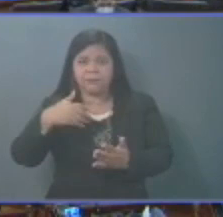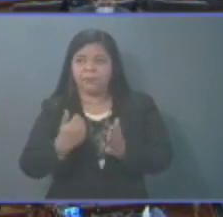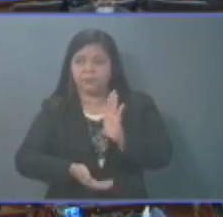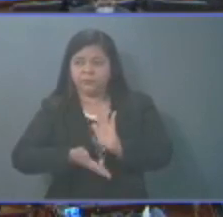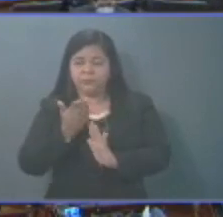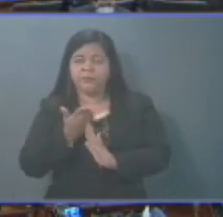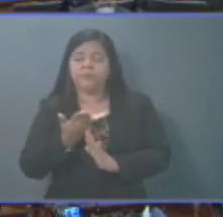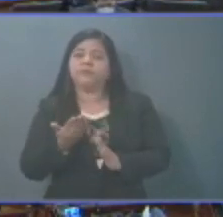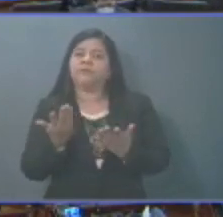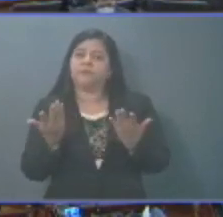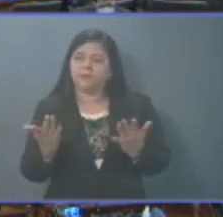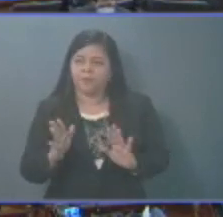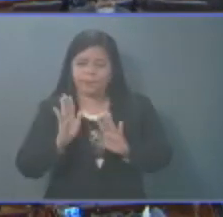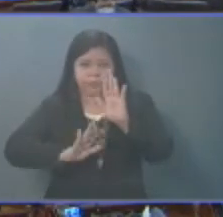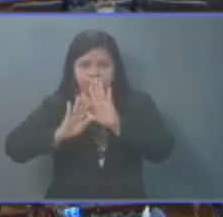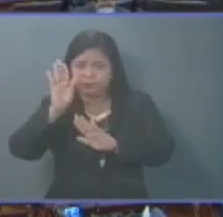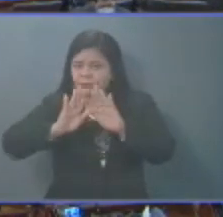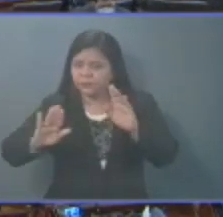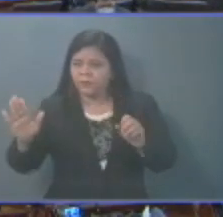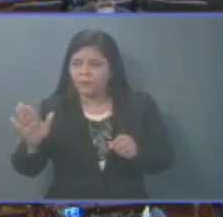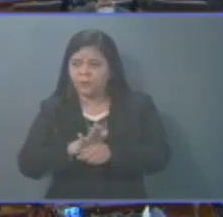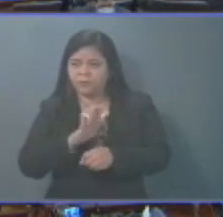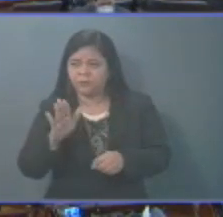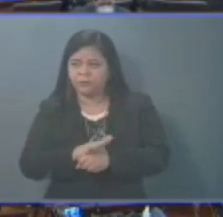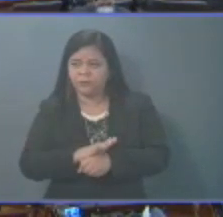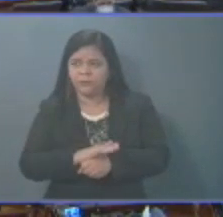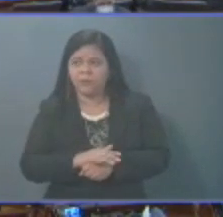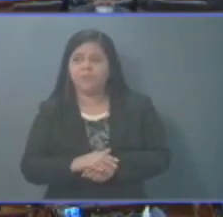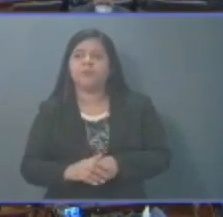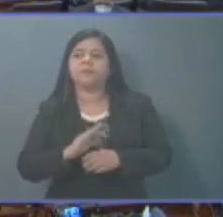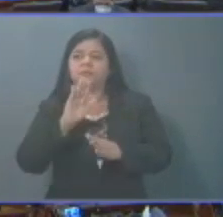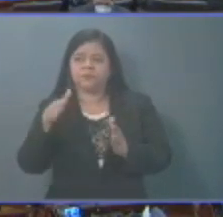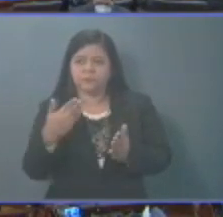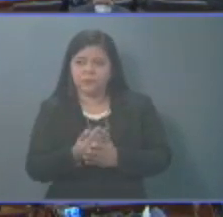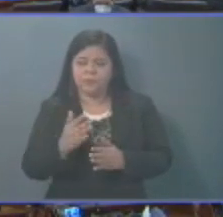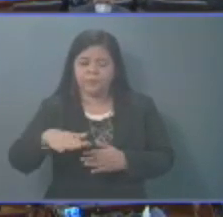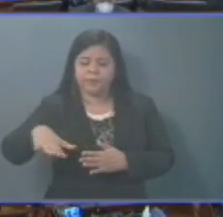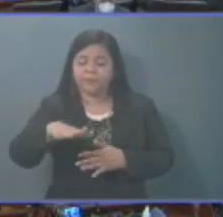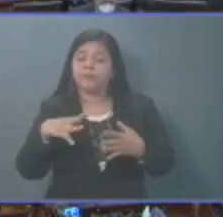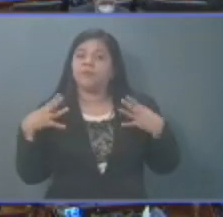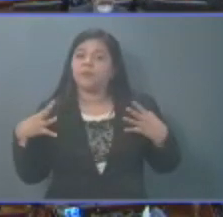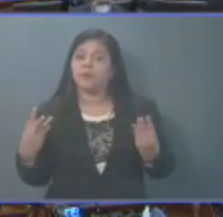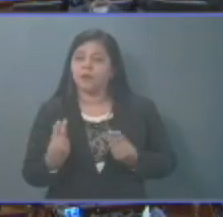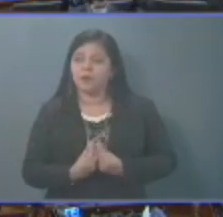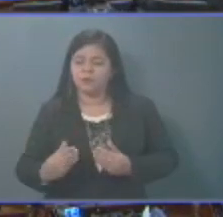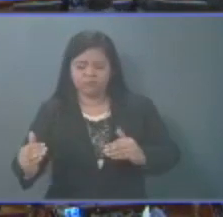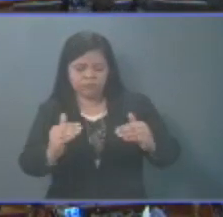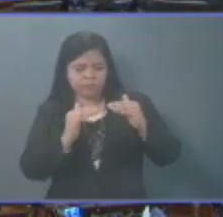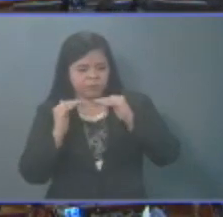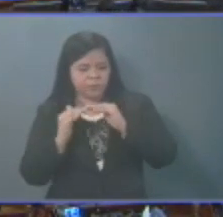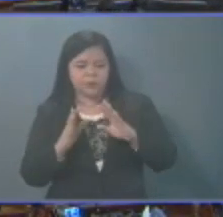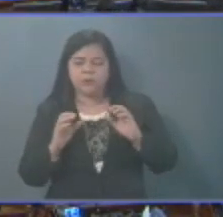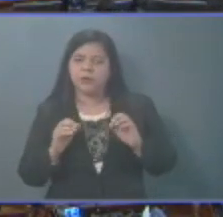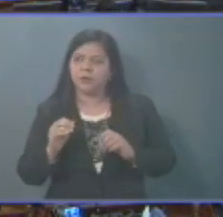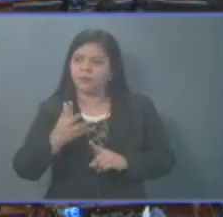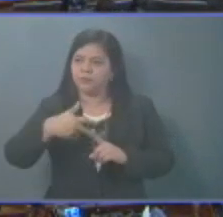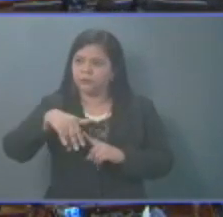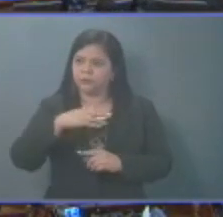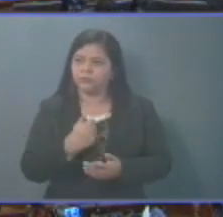o reducida su participación plena y efectiva en todos los ámbitos de la sociedad en igualdad de condiciones con las